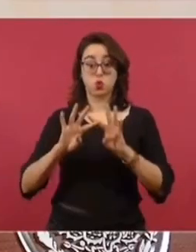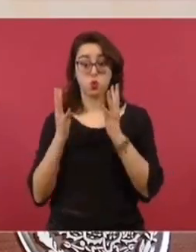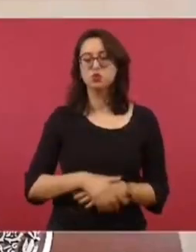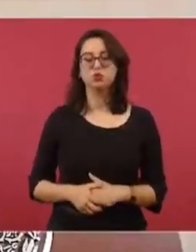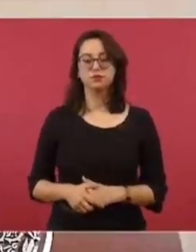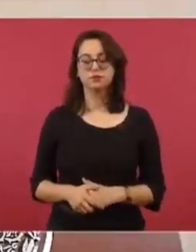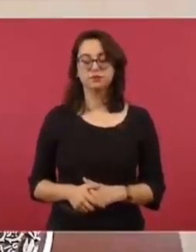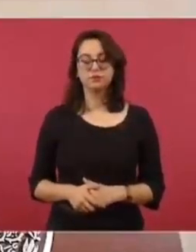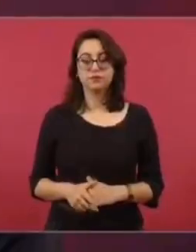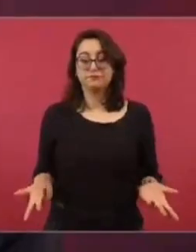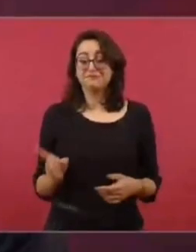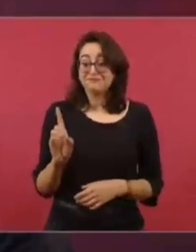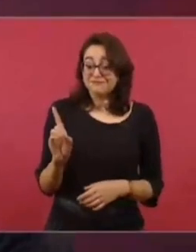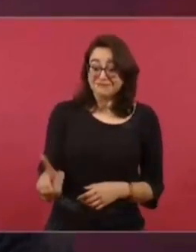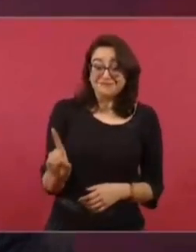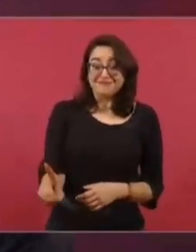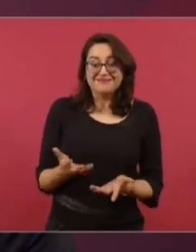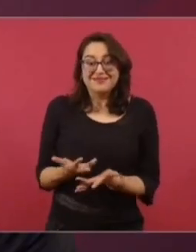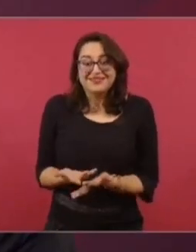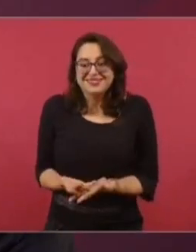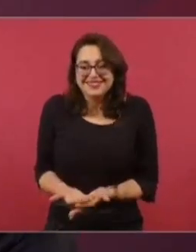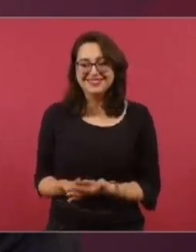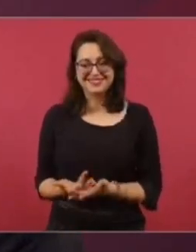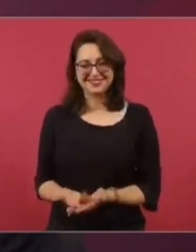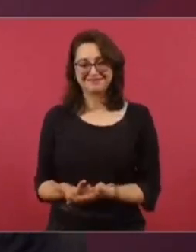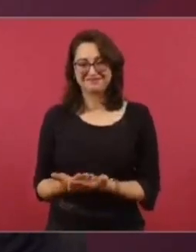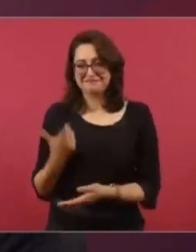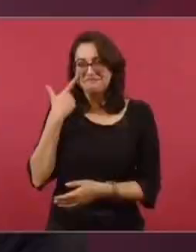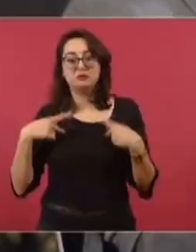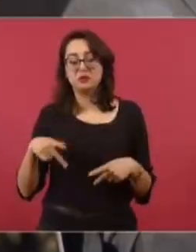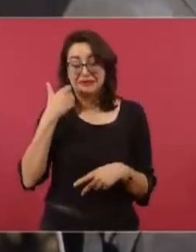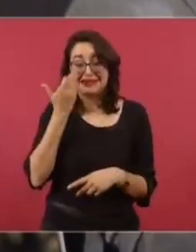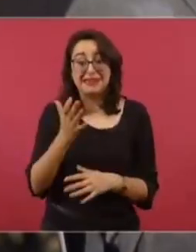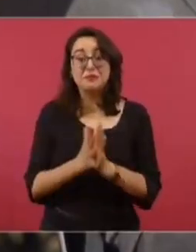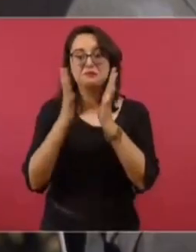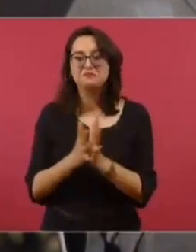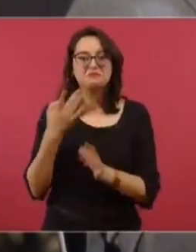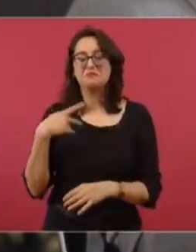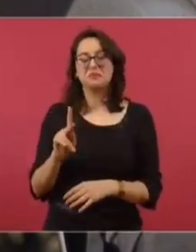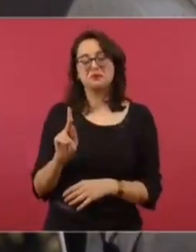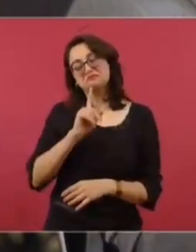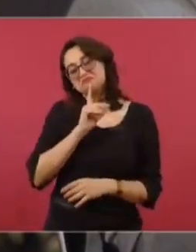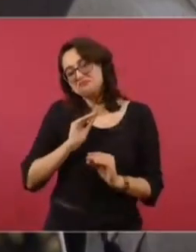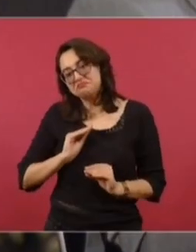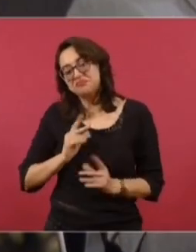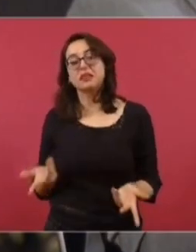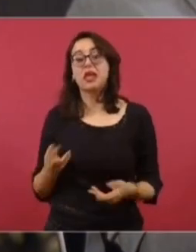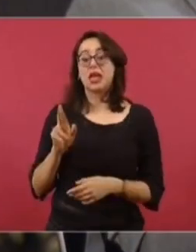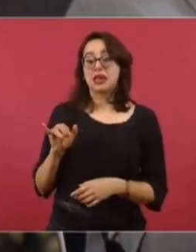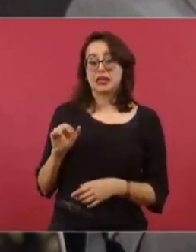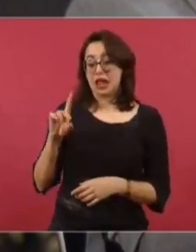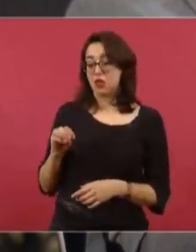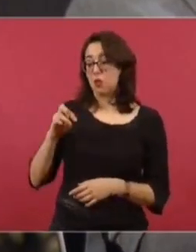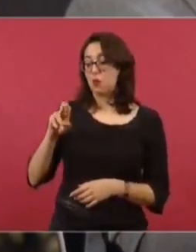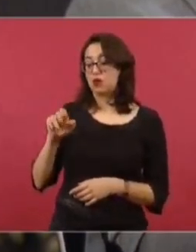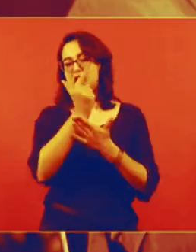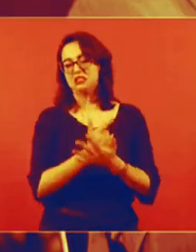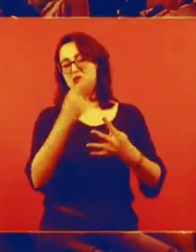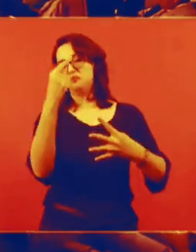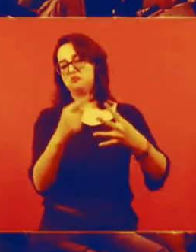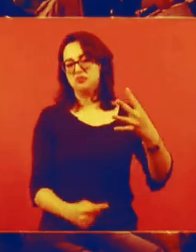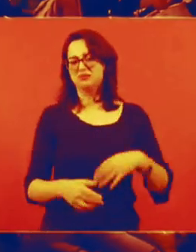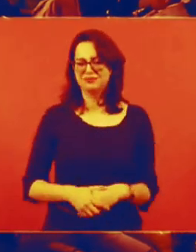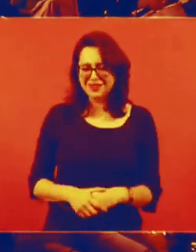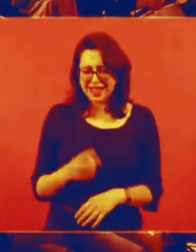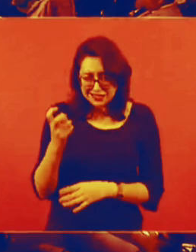el domingo. Y hay que esperar el domingo para ver las reglas. Ayer mismo el propio Ricardo Monreal decía que desde hace 2 años el piso no había sido parejo, había tenido algunas fisuras. No creo